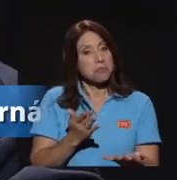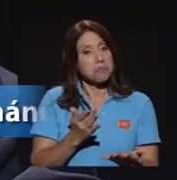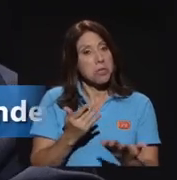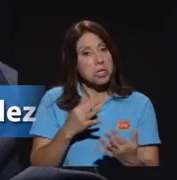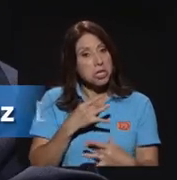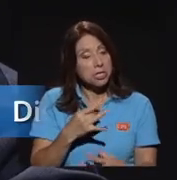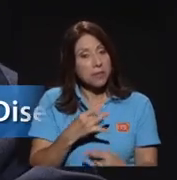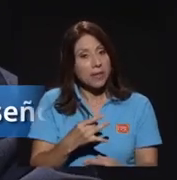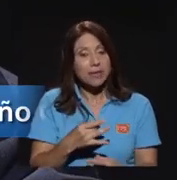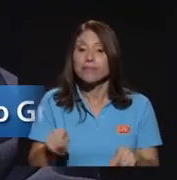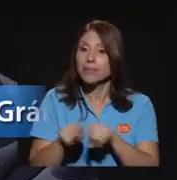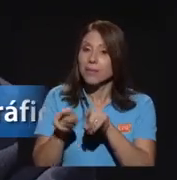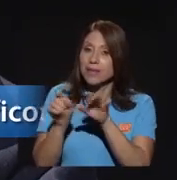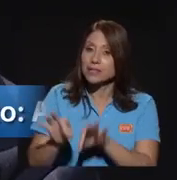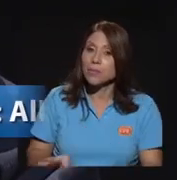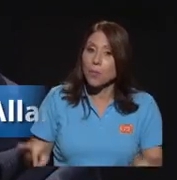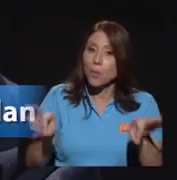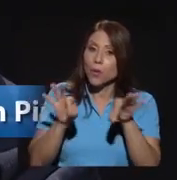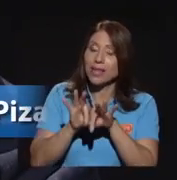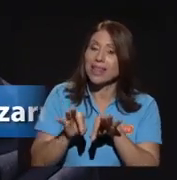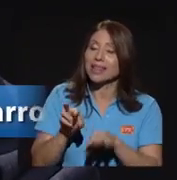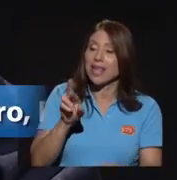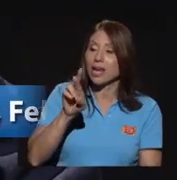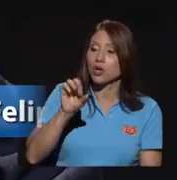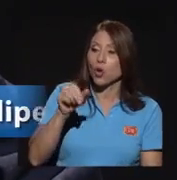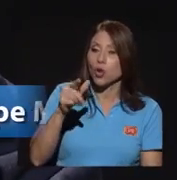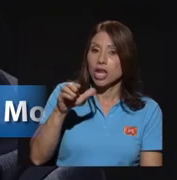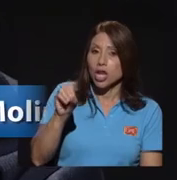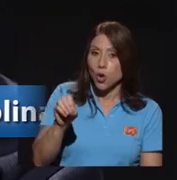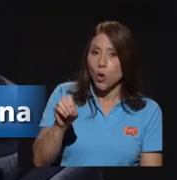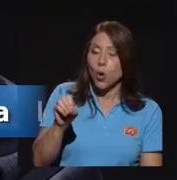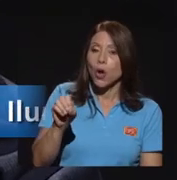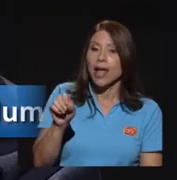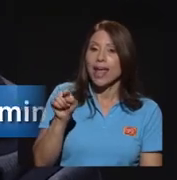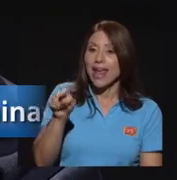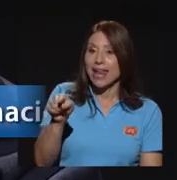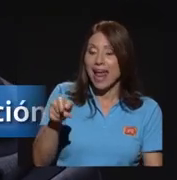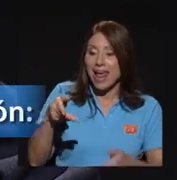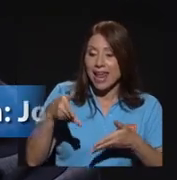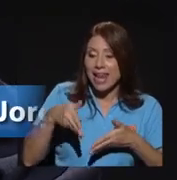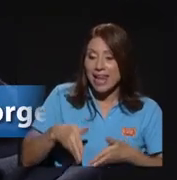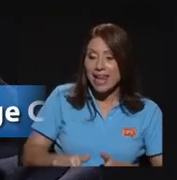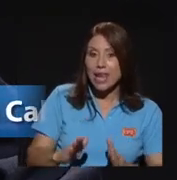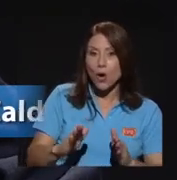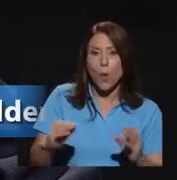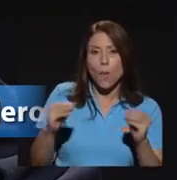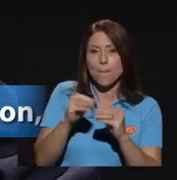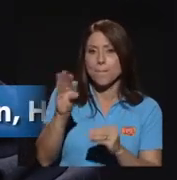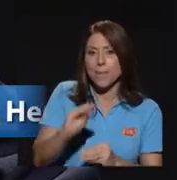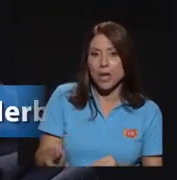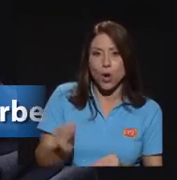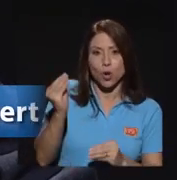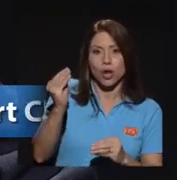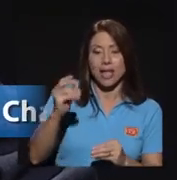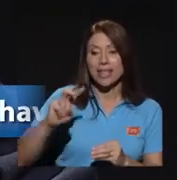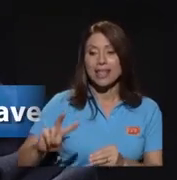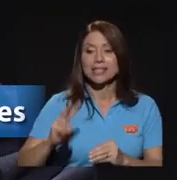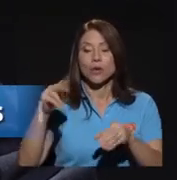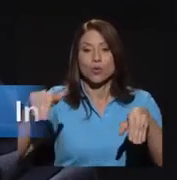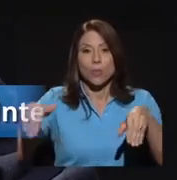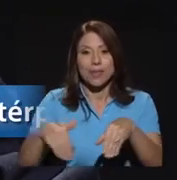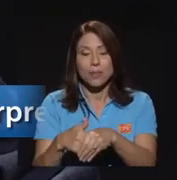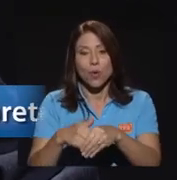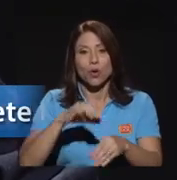importante destacar es que rodrigo era hijo de este menor de todos del segundo matrimonio gusto